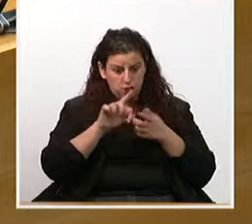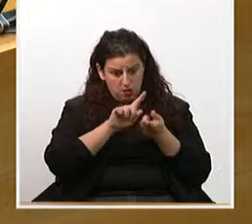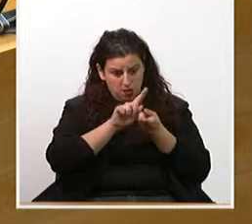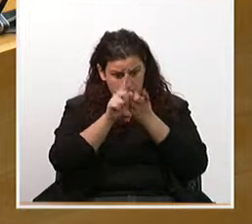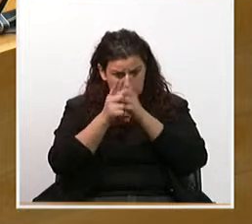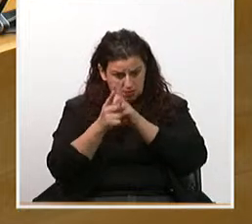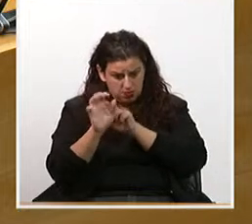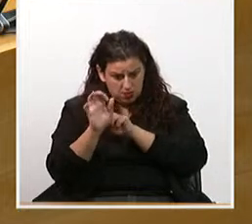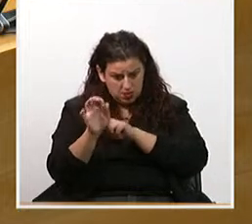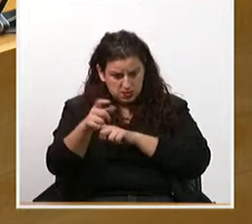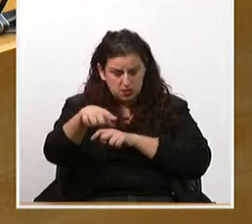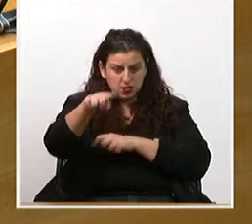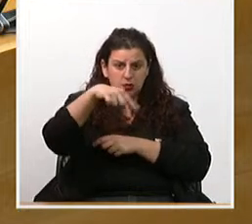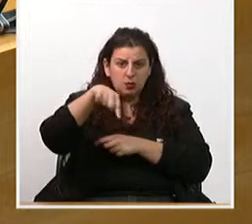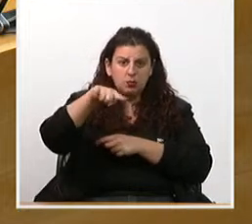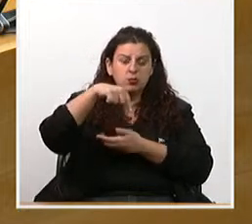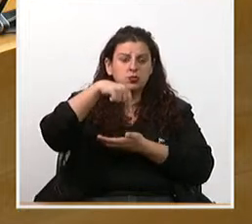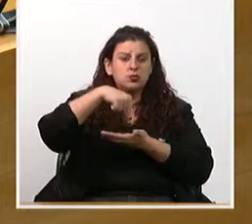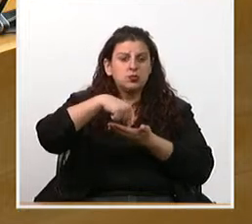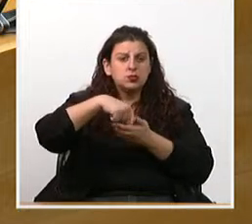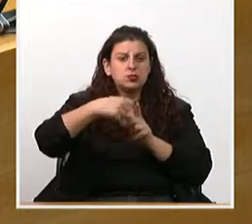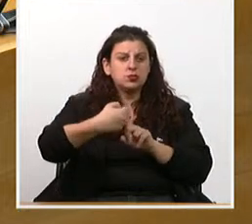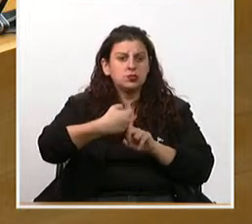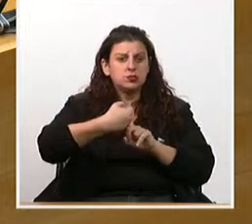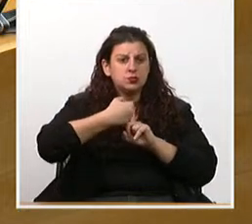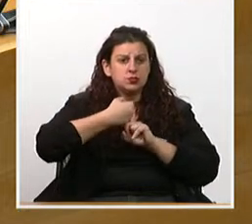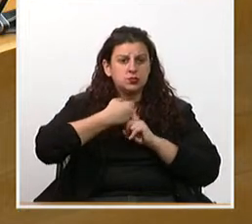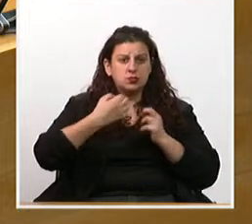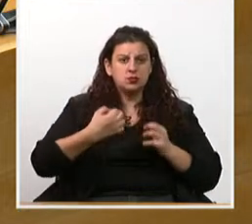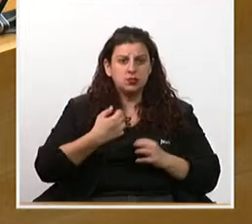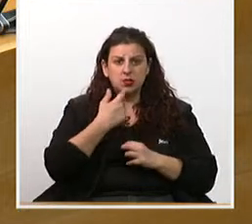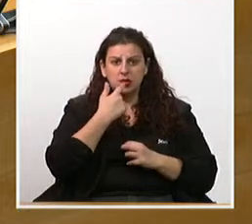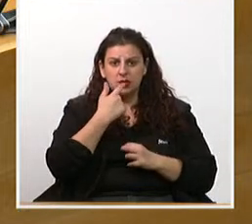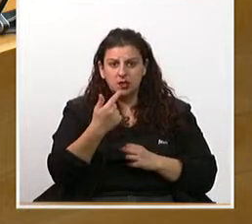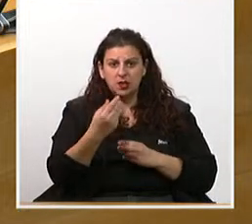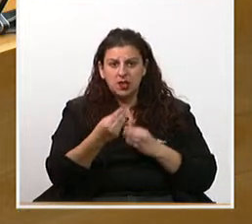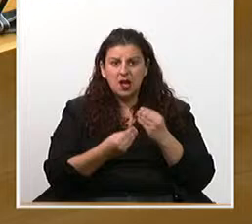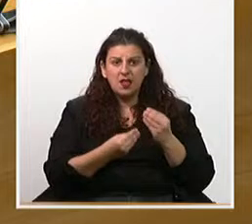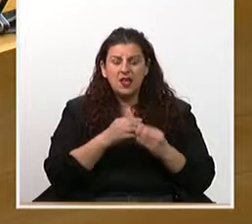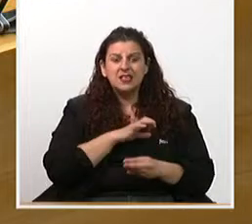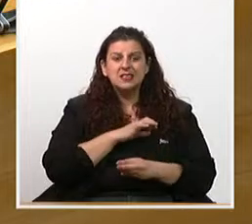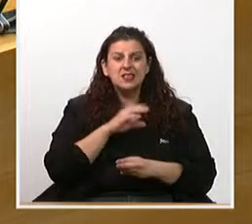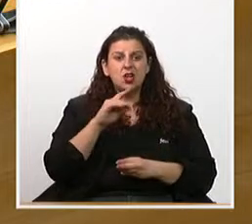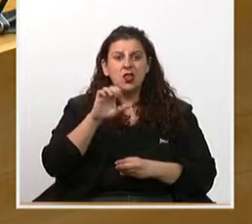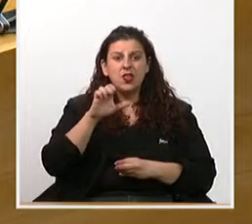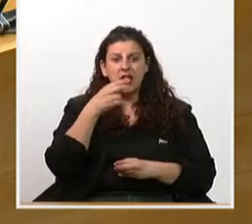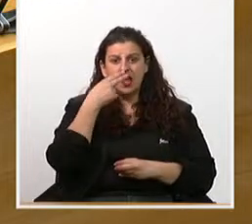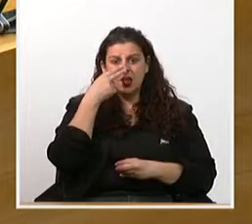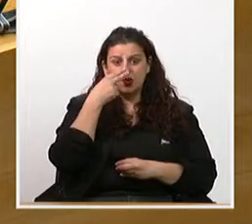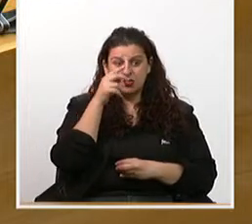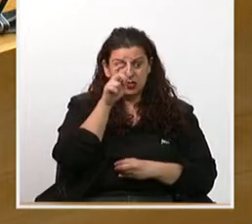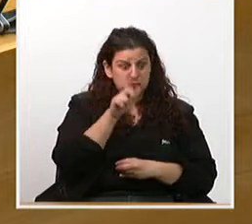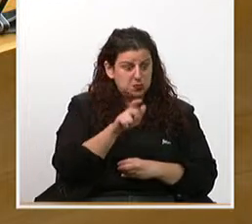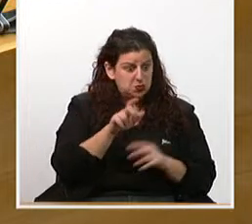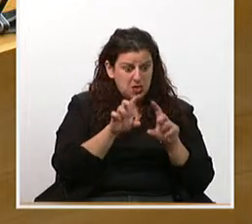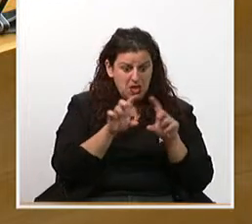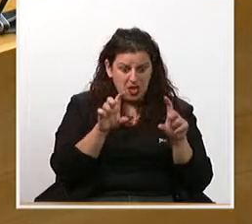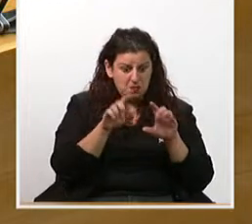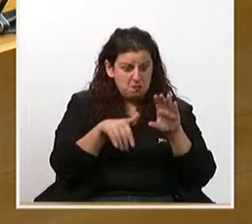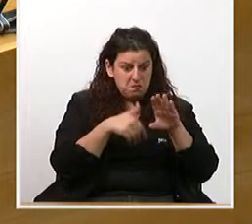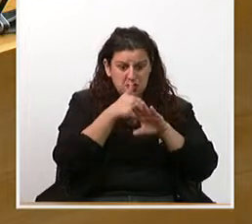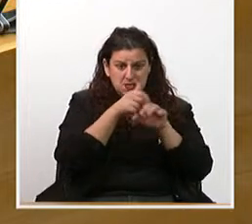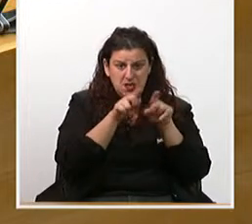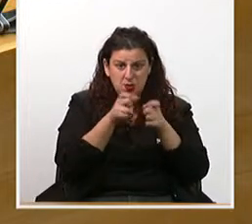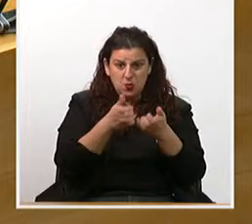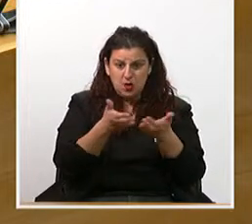una otra vez porque están colocados que tenemos que hacer el señor de Rosa el señor de rosa es un empresario como los demás en tanto en cuanto